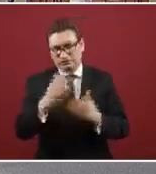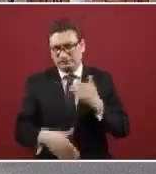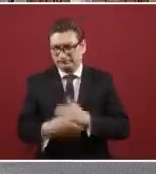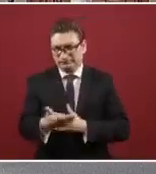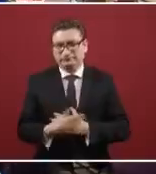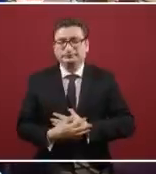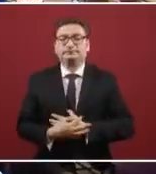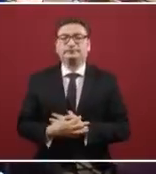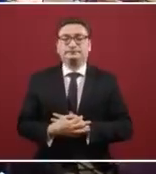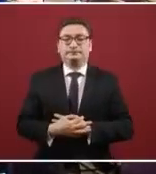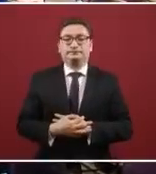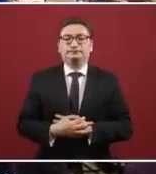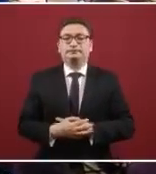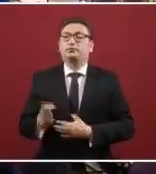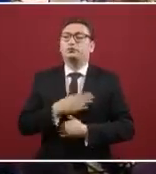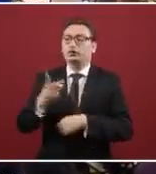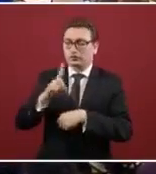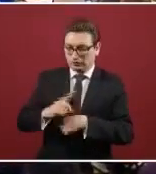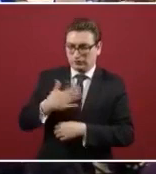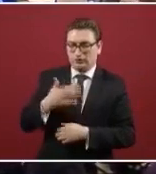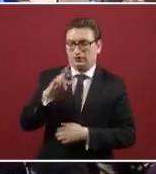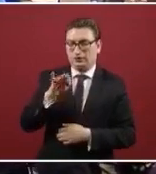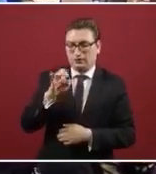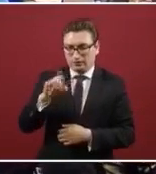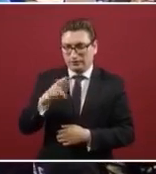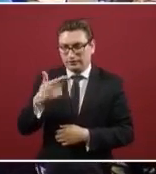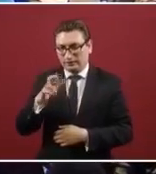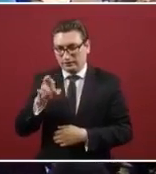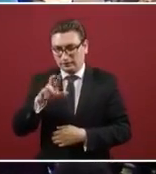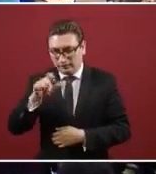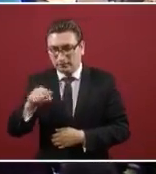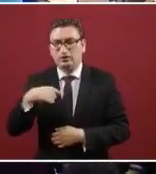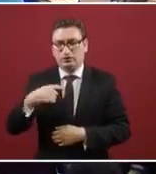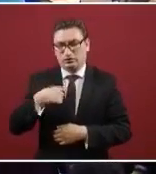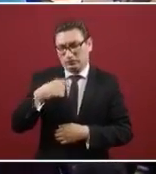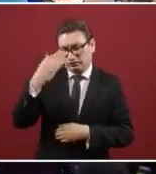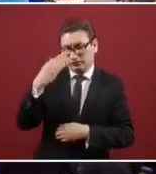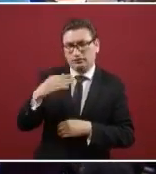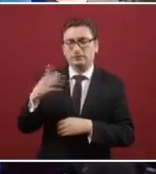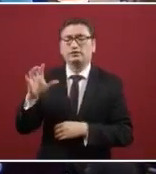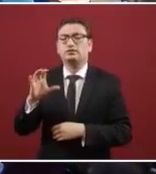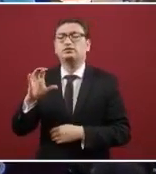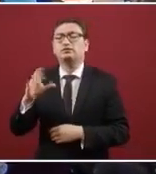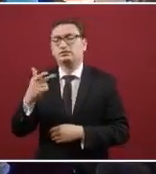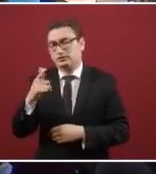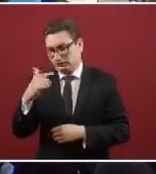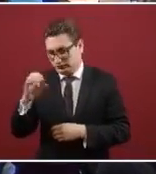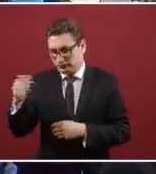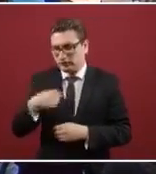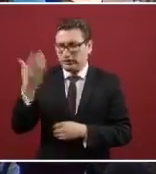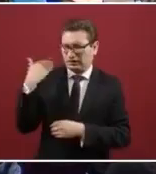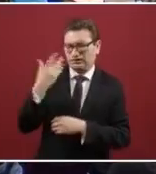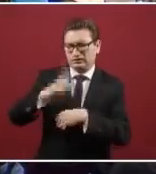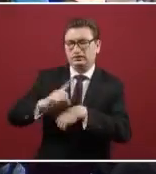¿no? Buenos días, presidente. Rafael Herrera, corresponsal de Sin Censura con Vicente Serrano desde Chicago. Hace unos días,